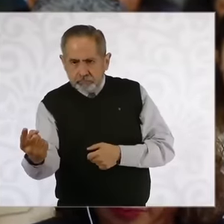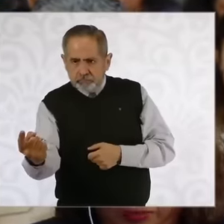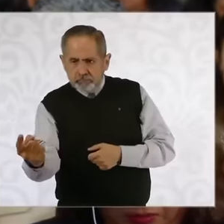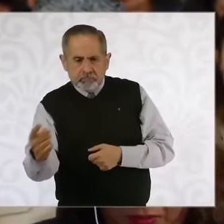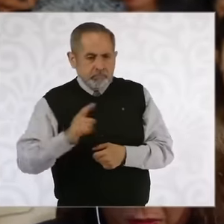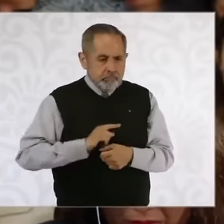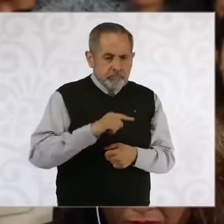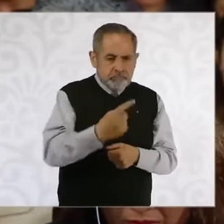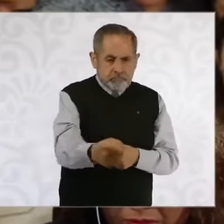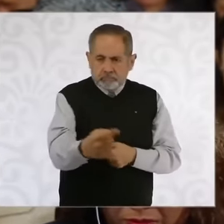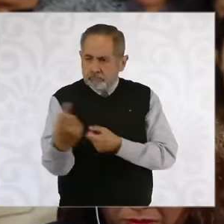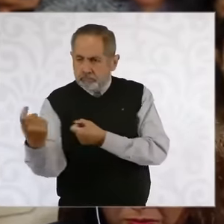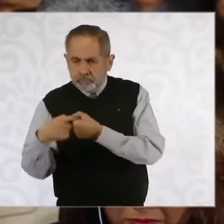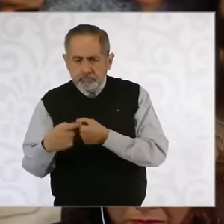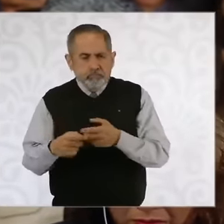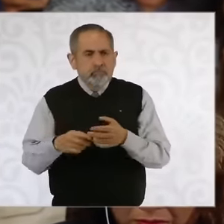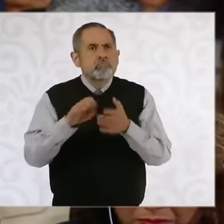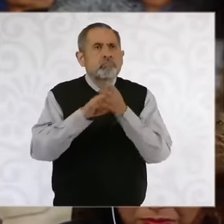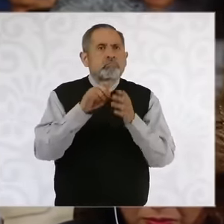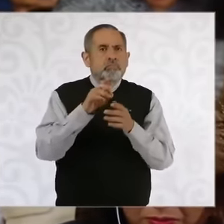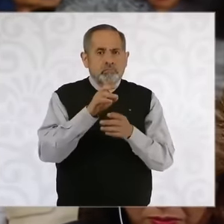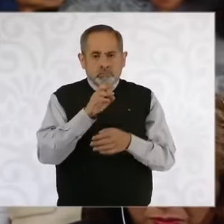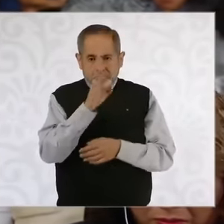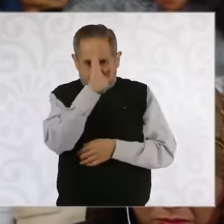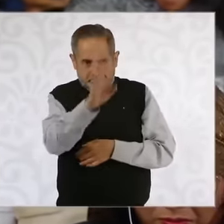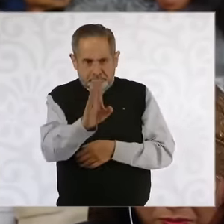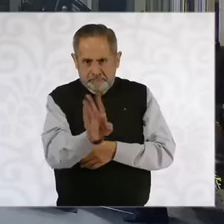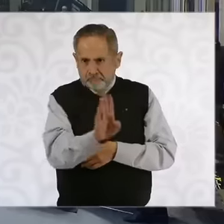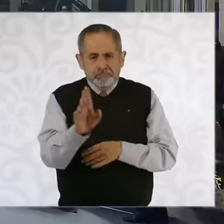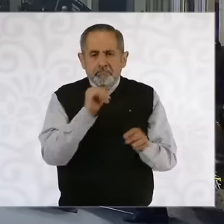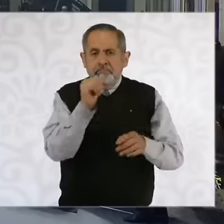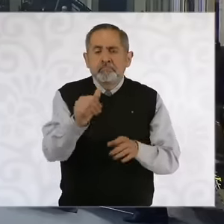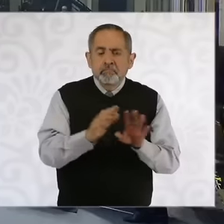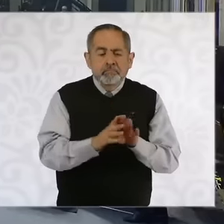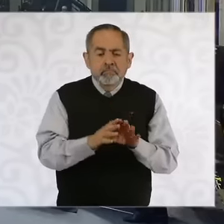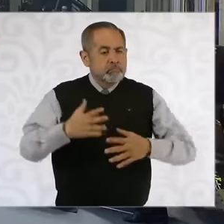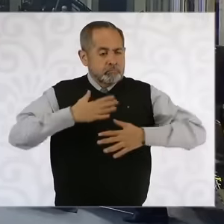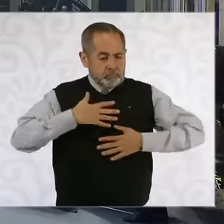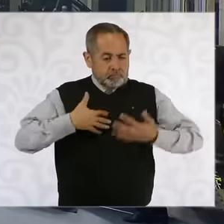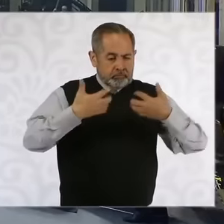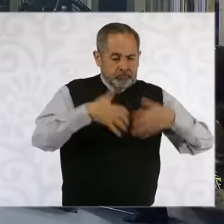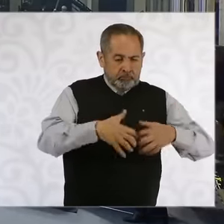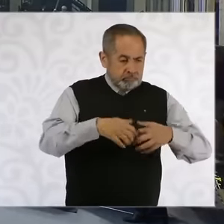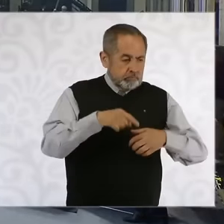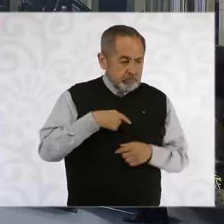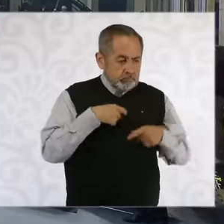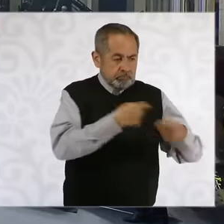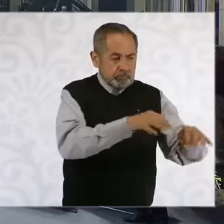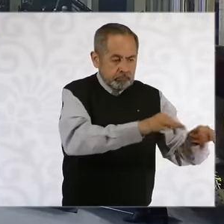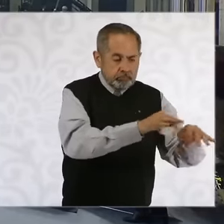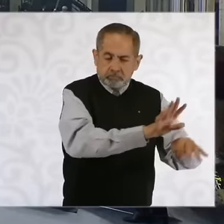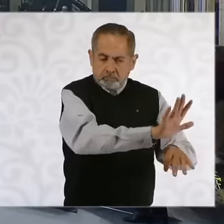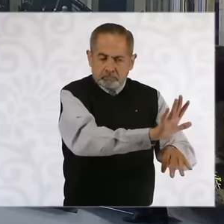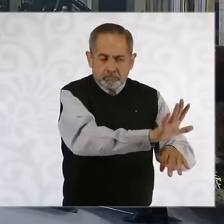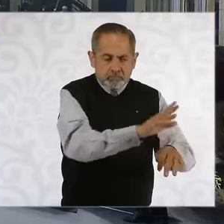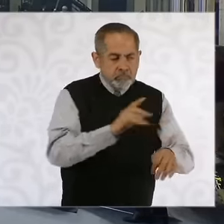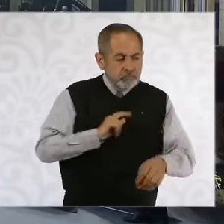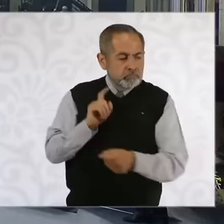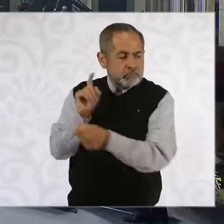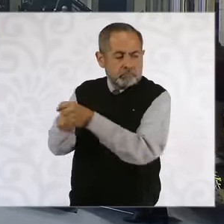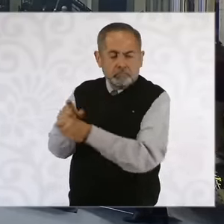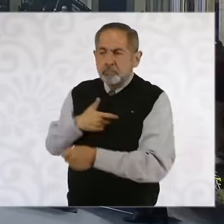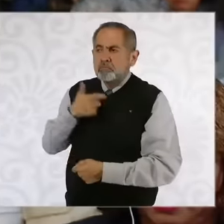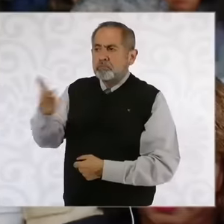ellos inscriben a los trabajadores al Seguro Social, pero ellos mismos dicen que después de un periodo